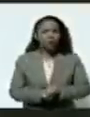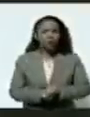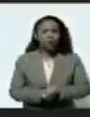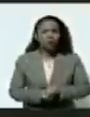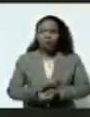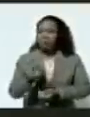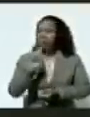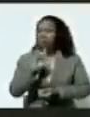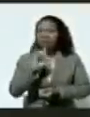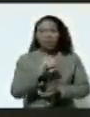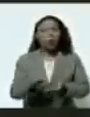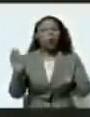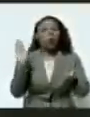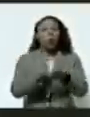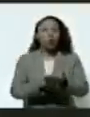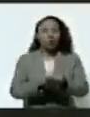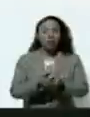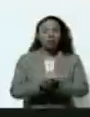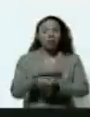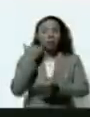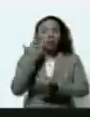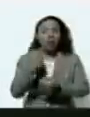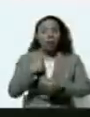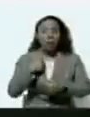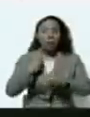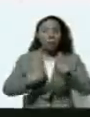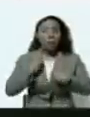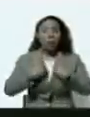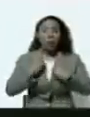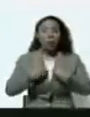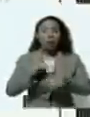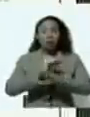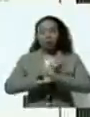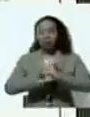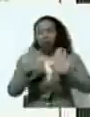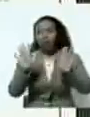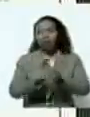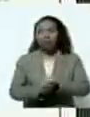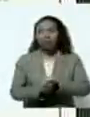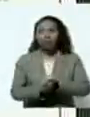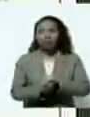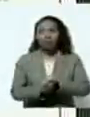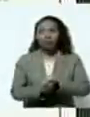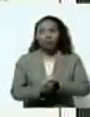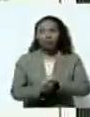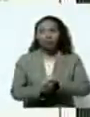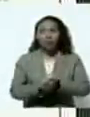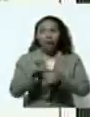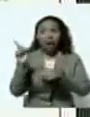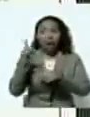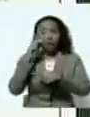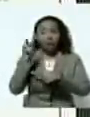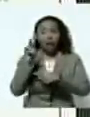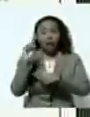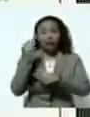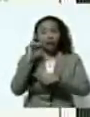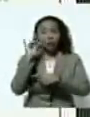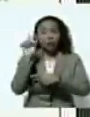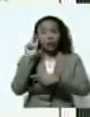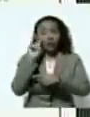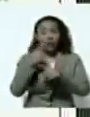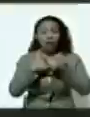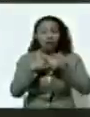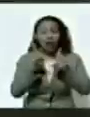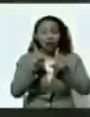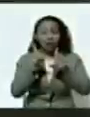No, otra vez la grosería. Me preocupa y ya. Aquí Quiñones dice, fíjense, el Quiñones del WhatsApp es muy